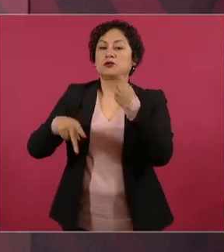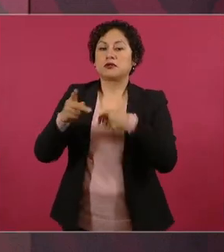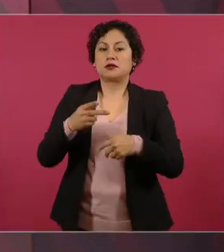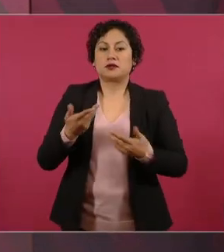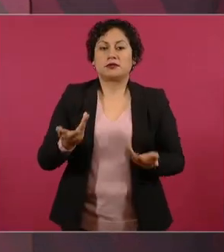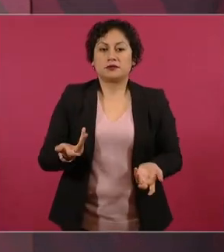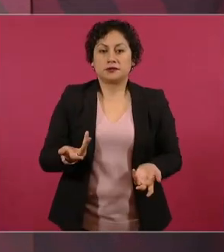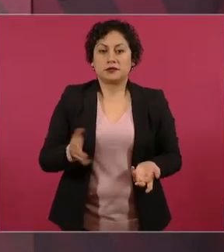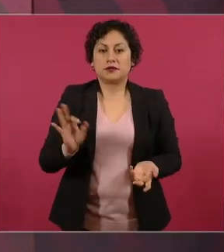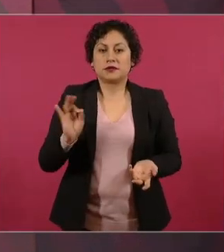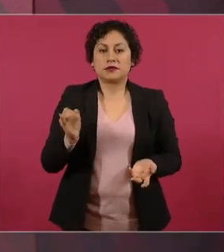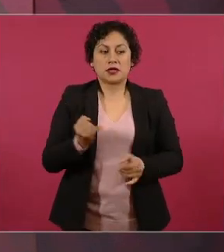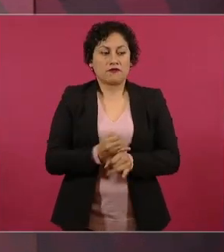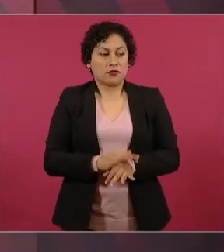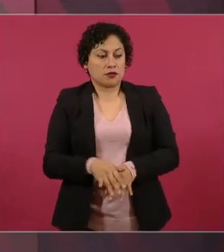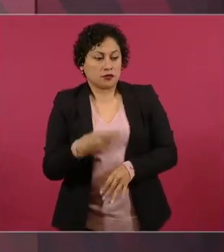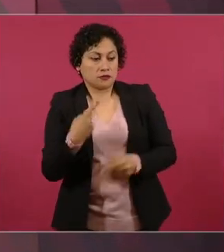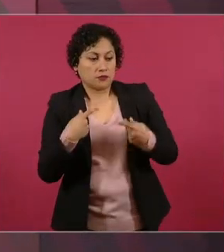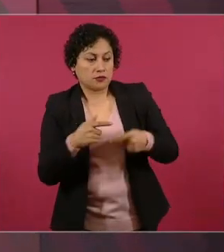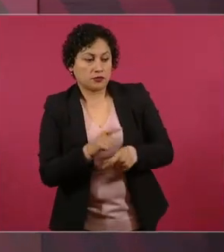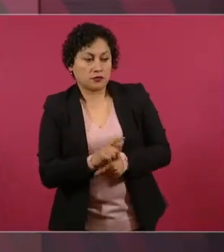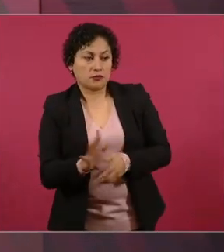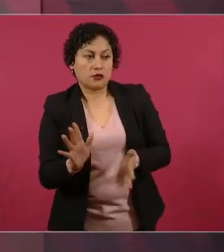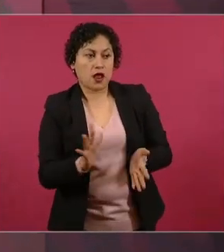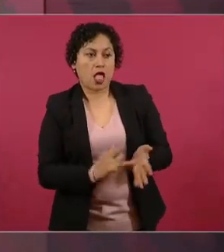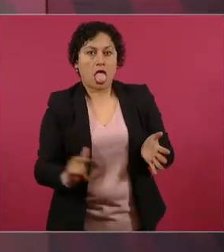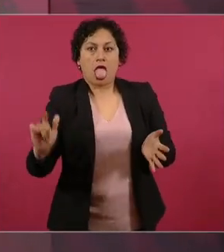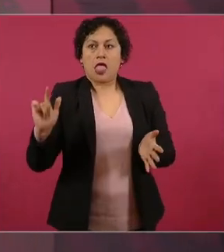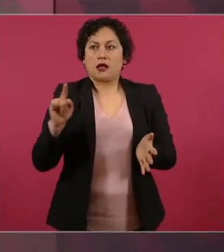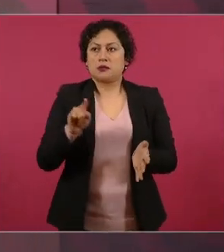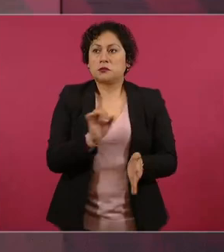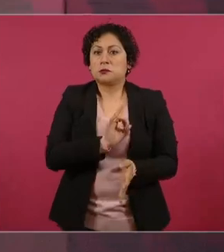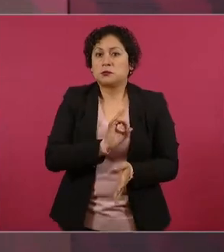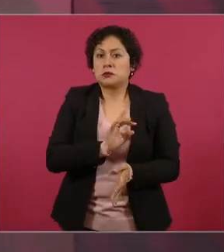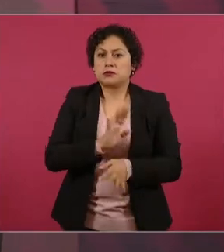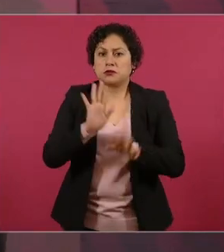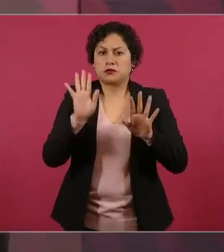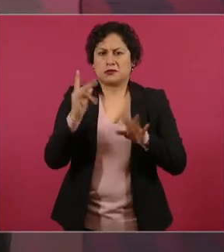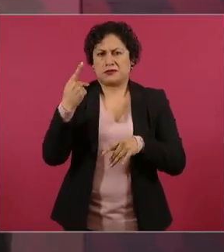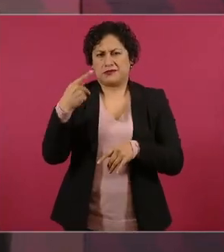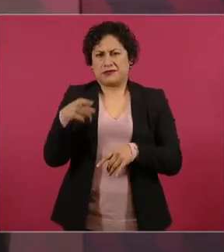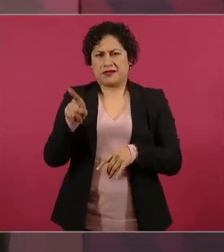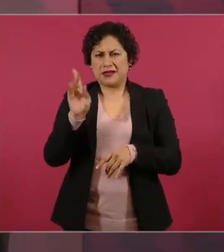sí daría miedo, pero ustedes son buenas gentes todos,